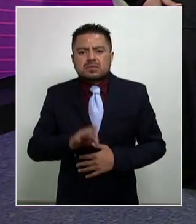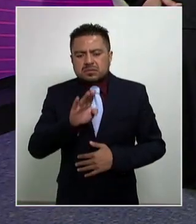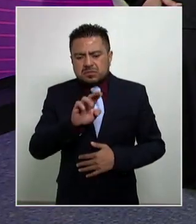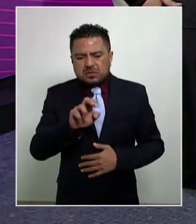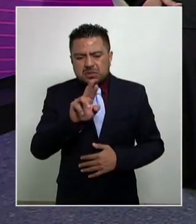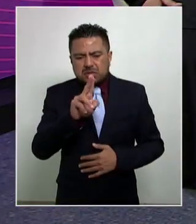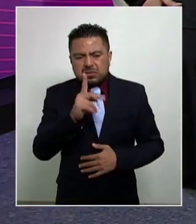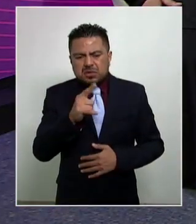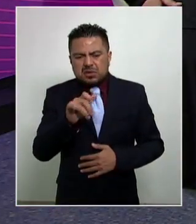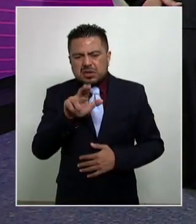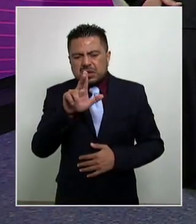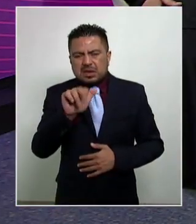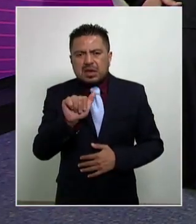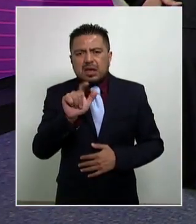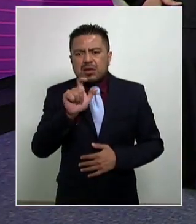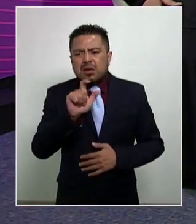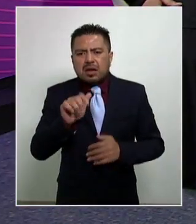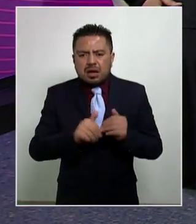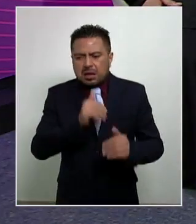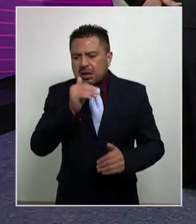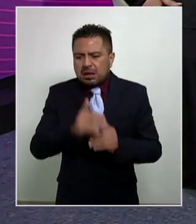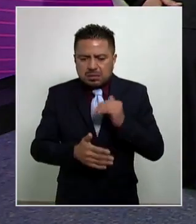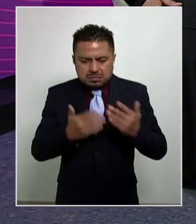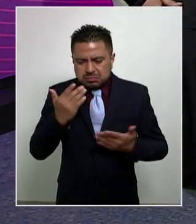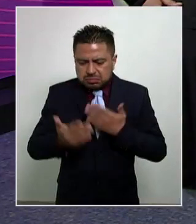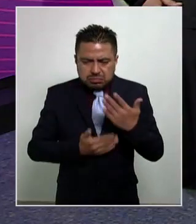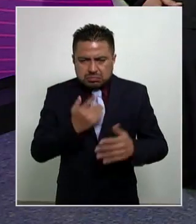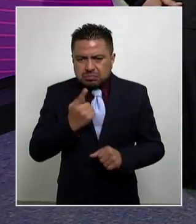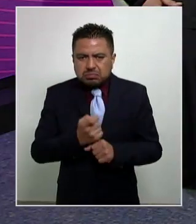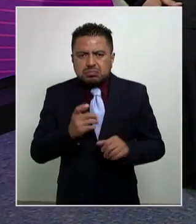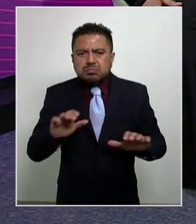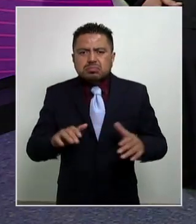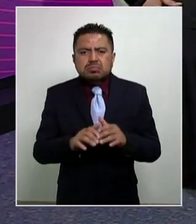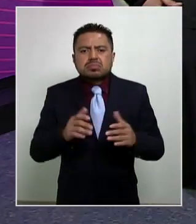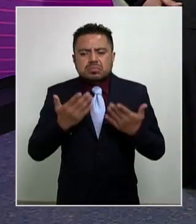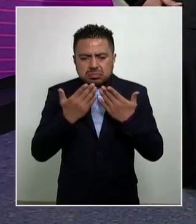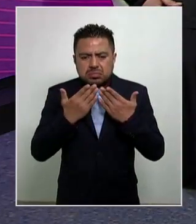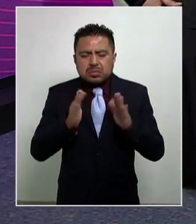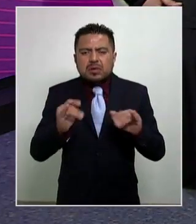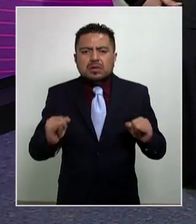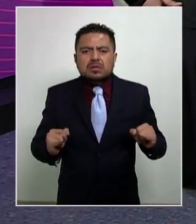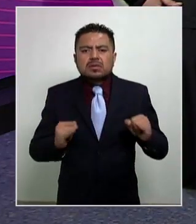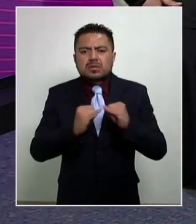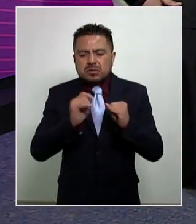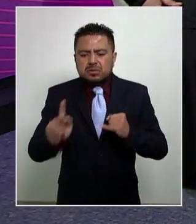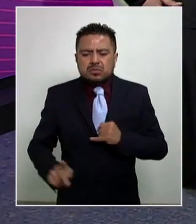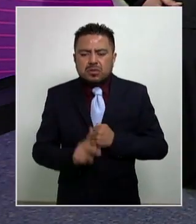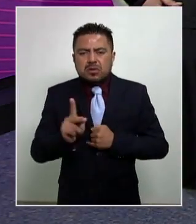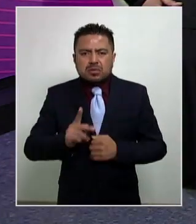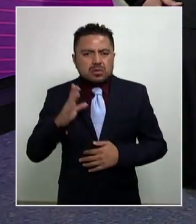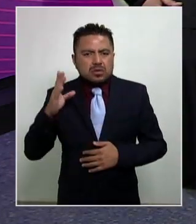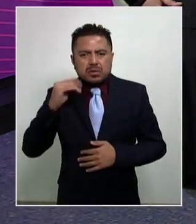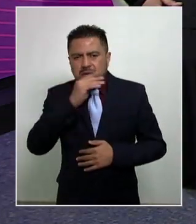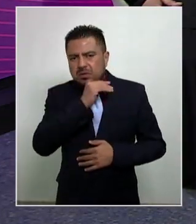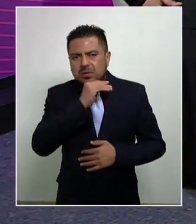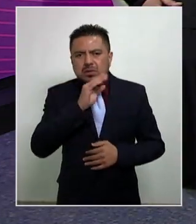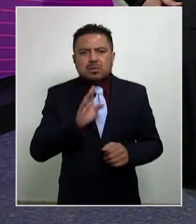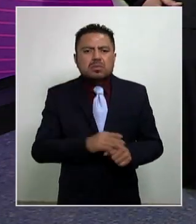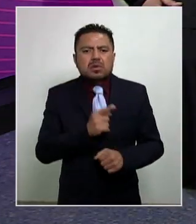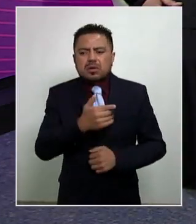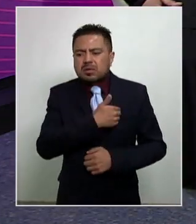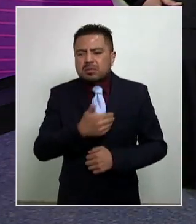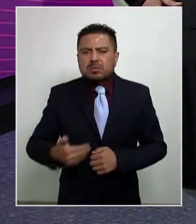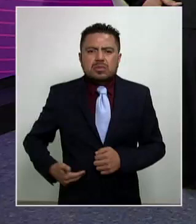Faso, cuando acabé una primera parte de mis estudios, se estaba abriendo el Instituto de los Pueblos Negros por el presidente